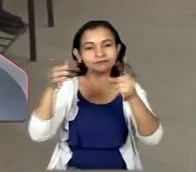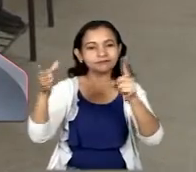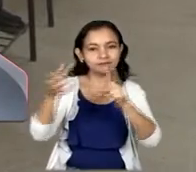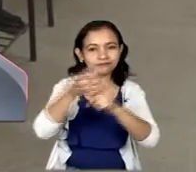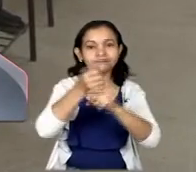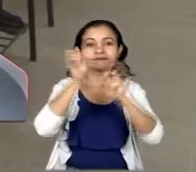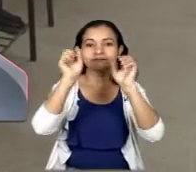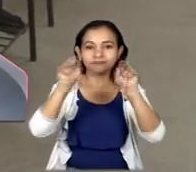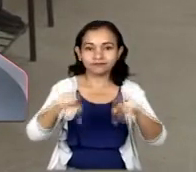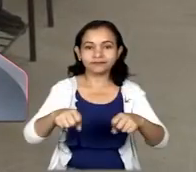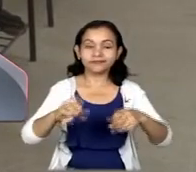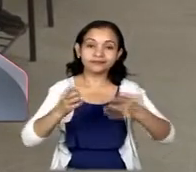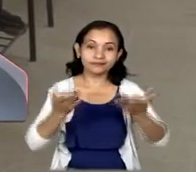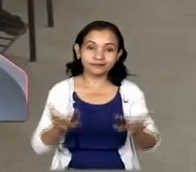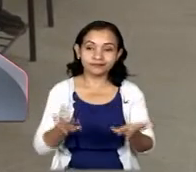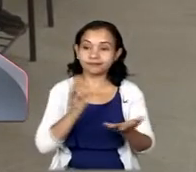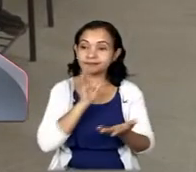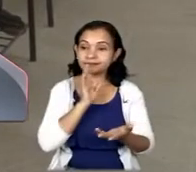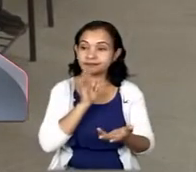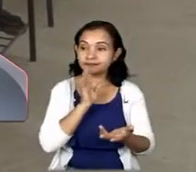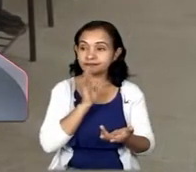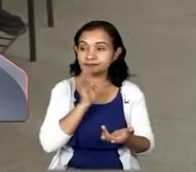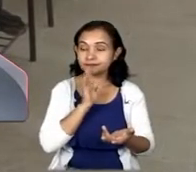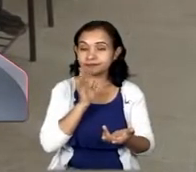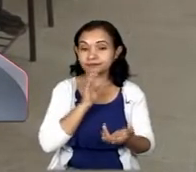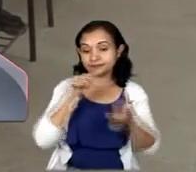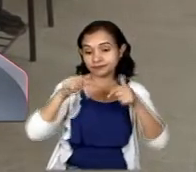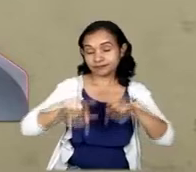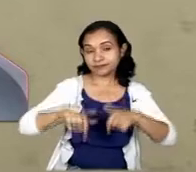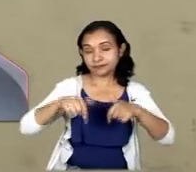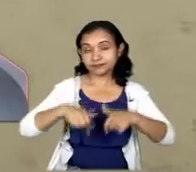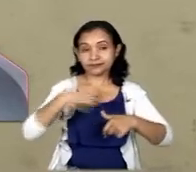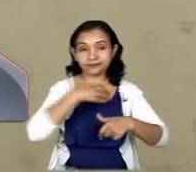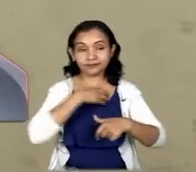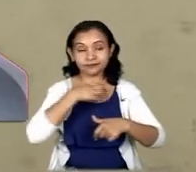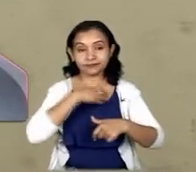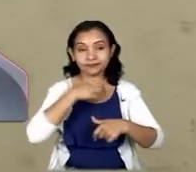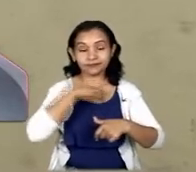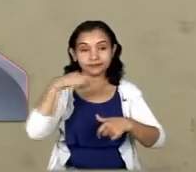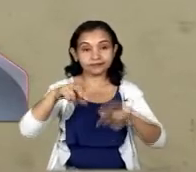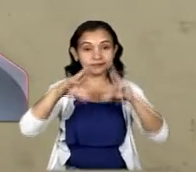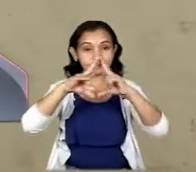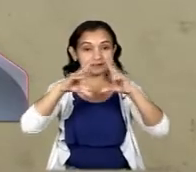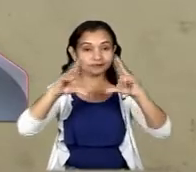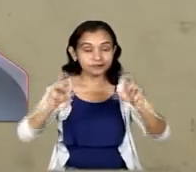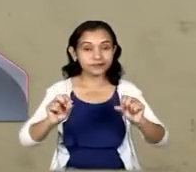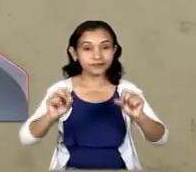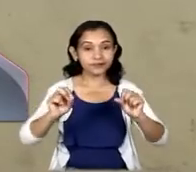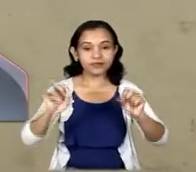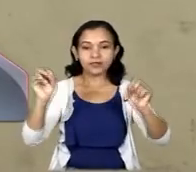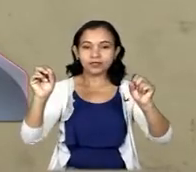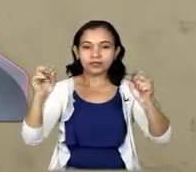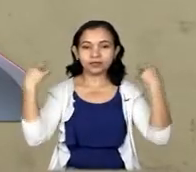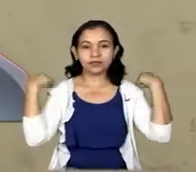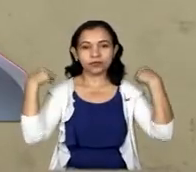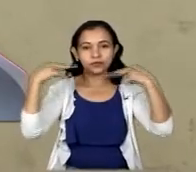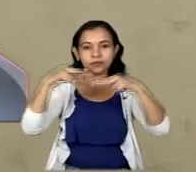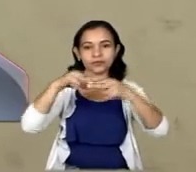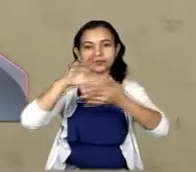Entonces nosotros, hablando ya acá de nosotros, ¿verdad? Nosotros tenemos un sistema de formación